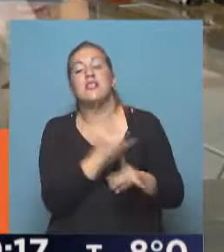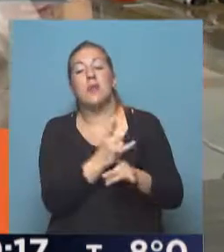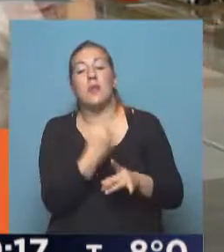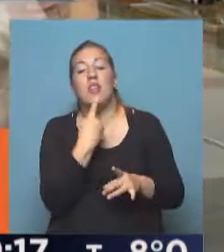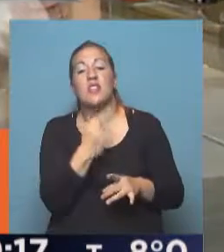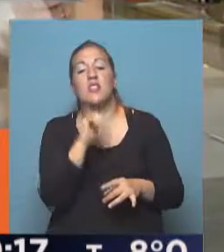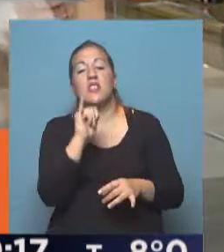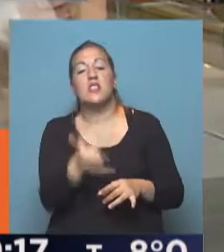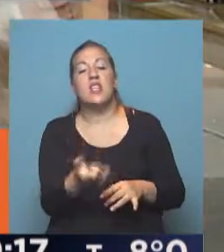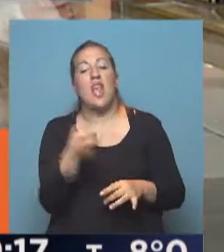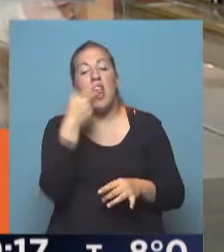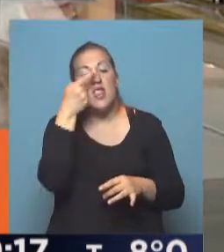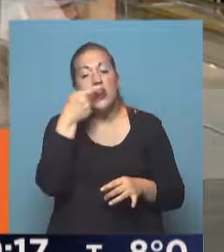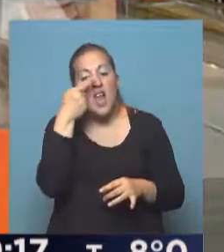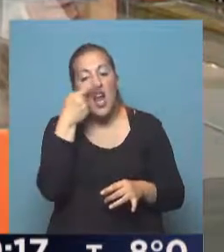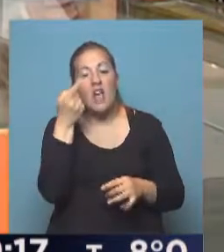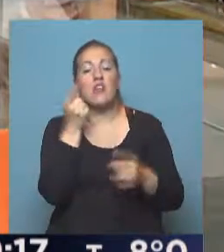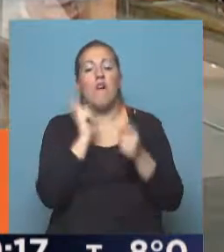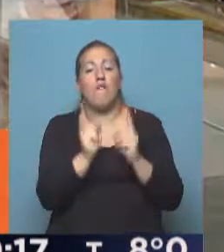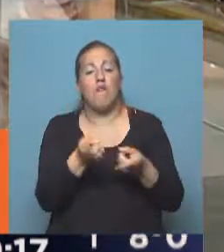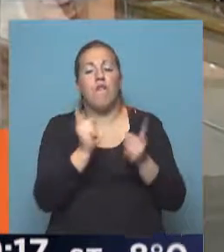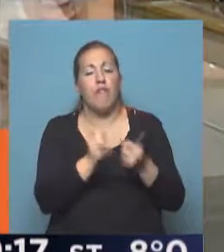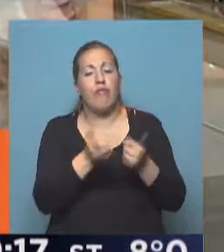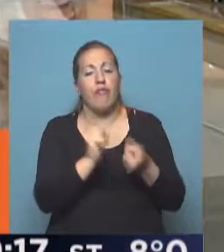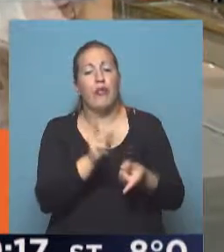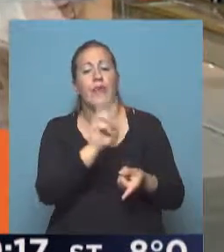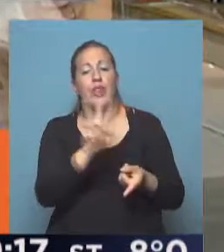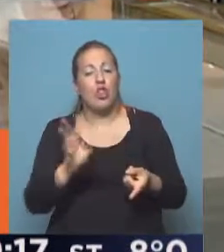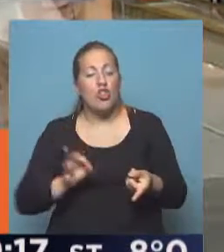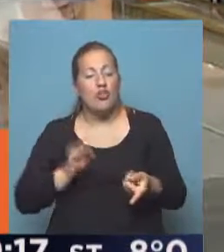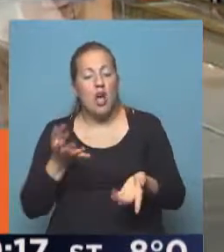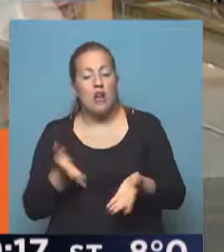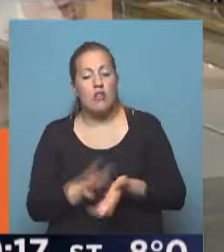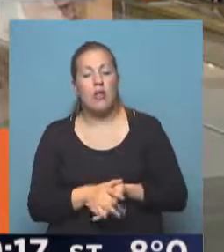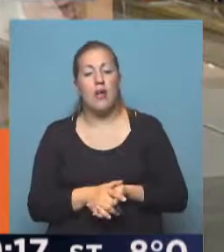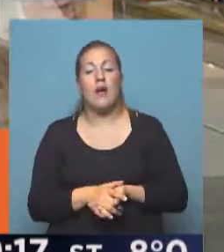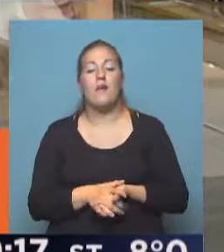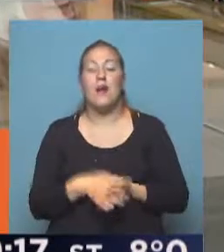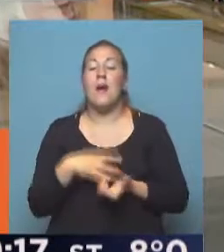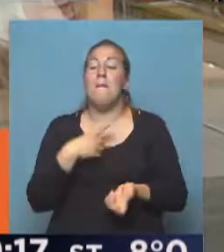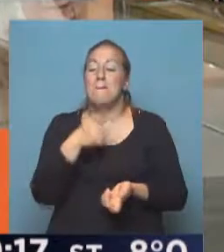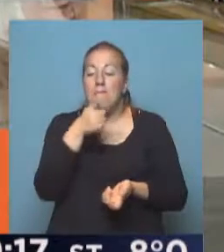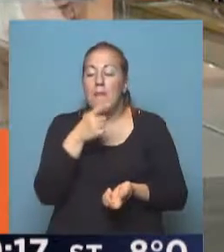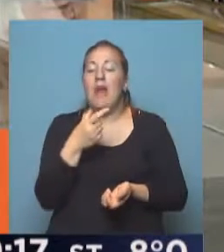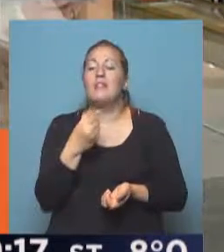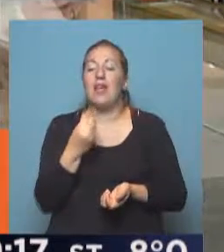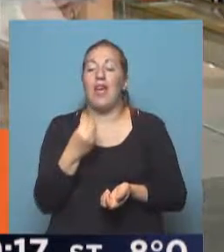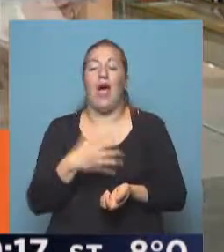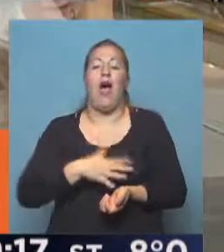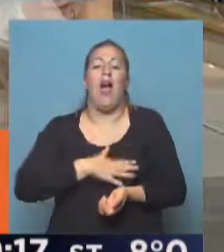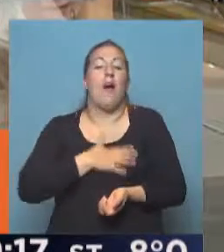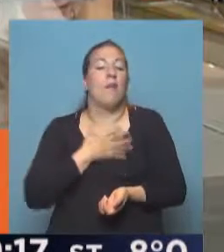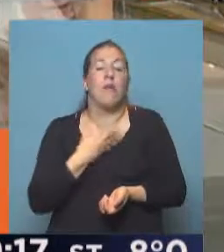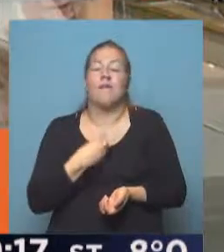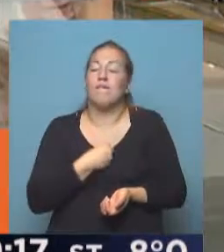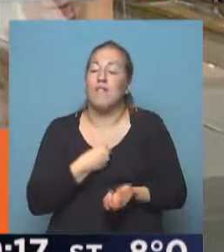interés y para mantener la vigencia de 22 años me parece que el amor por la guitarra yo